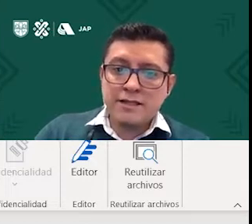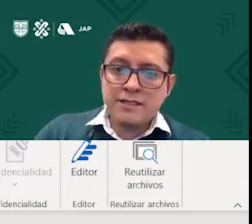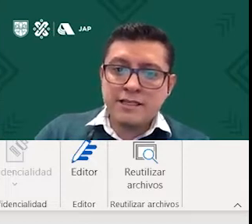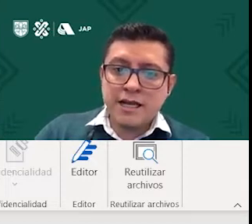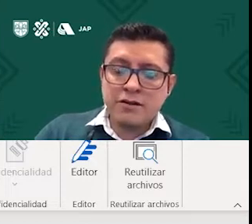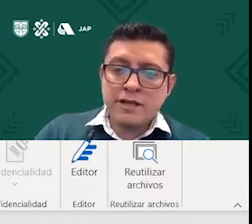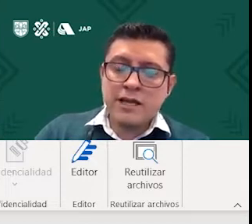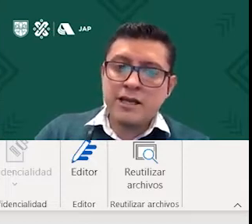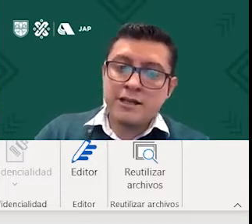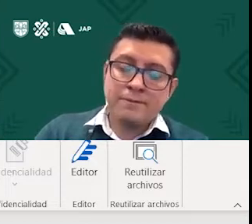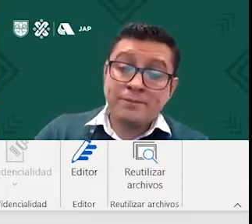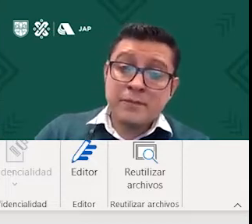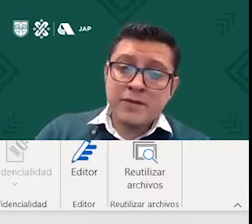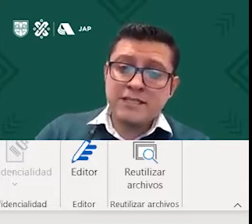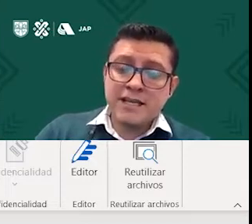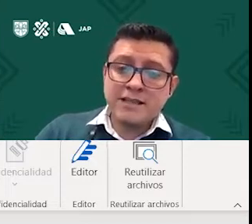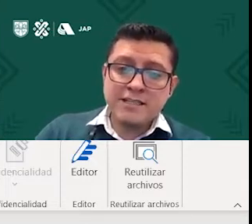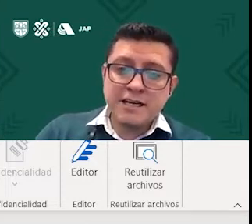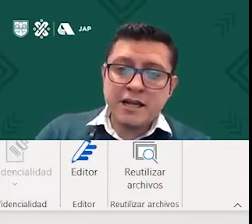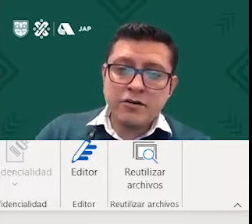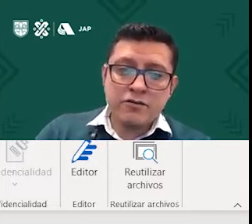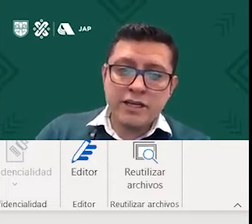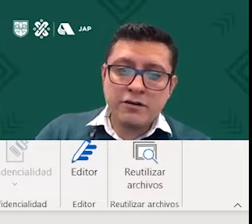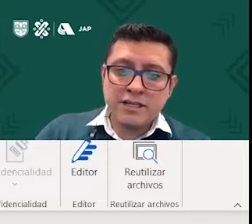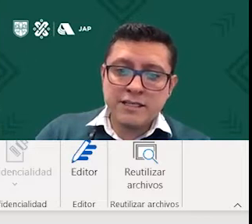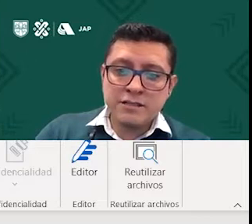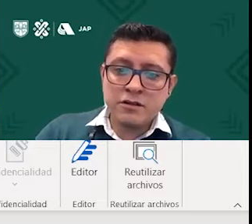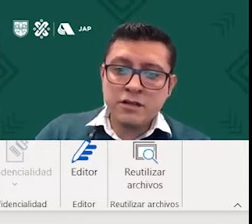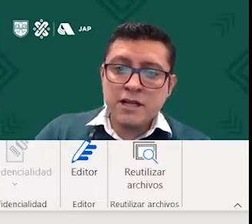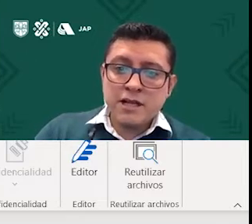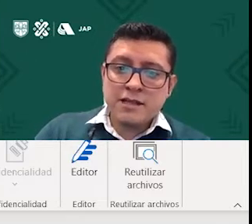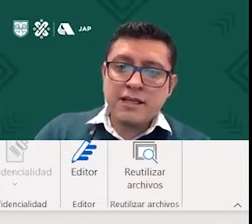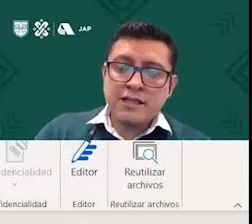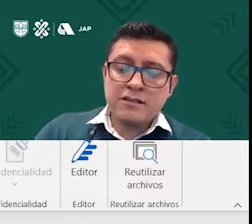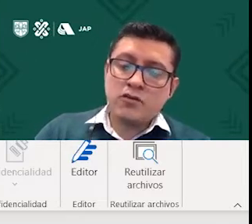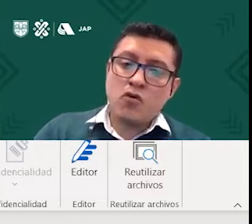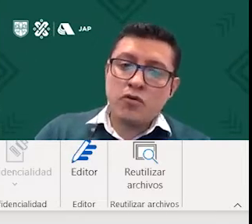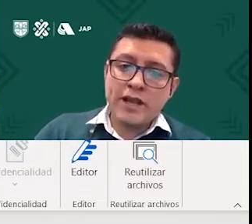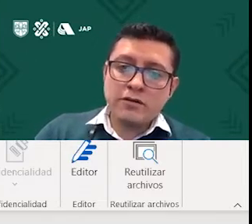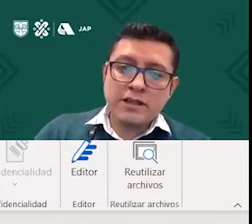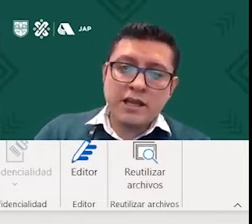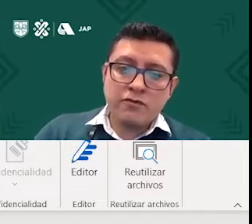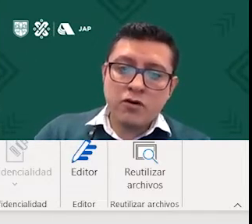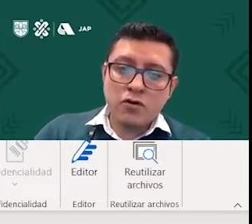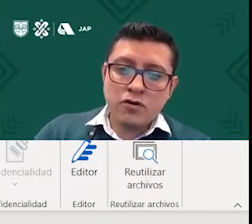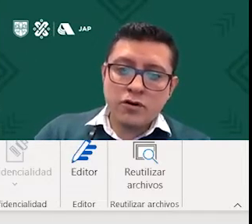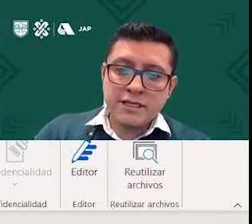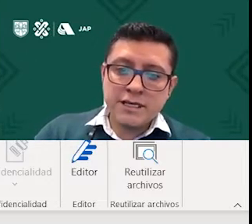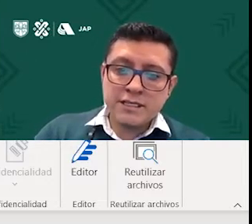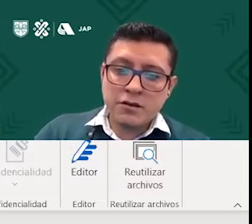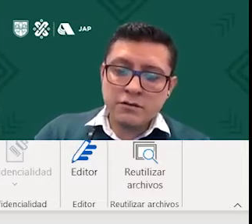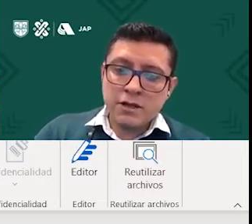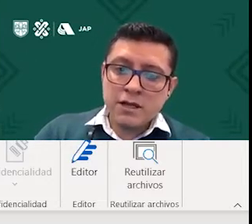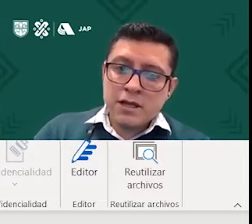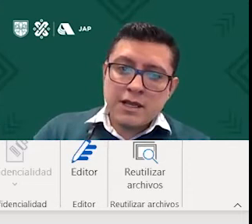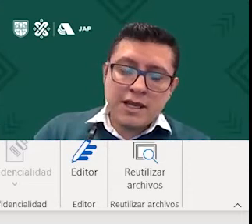parte del secretario del presidente y secretario que fungieron esa sesión de quienes concurrieron de qué fue lo que ocurrió